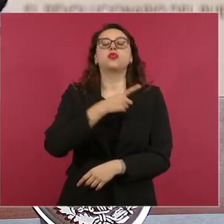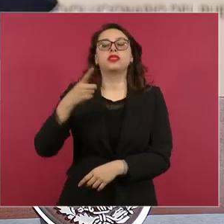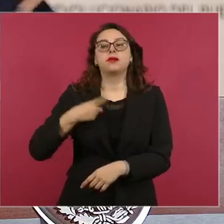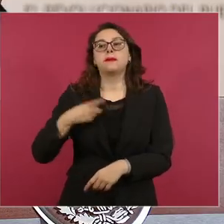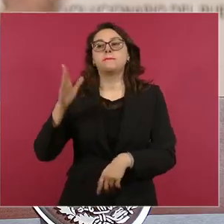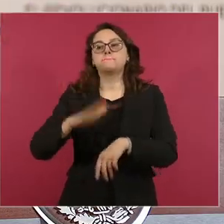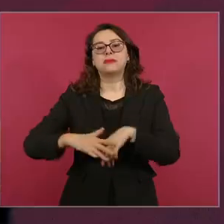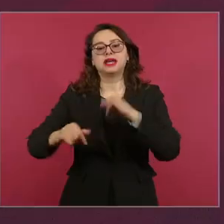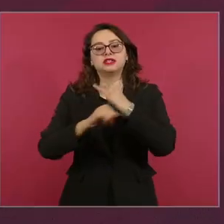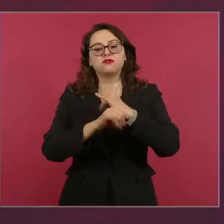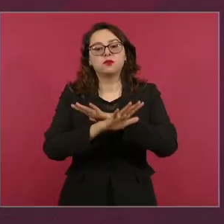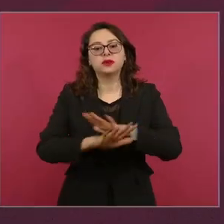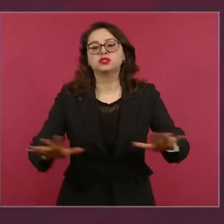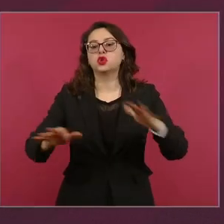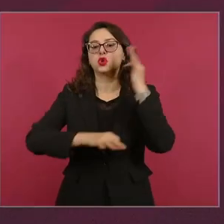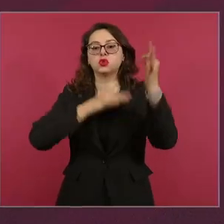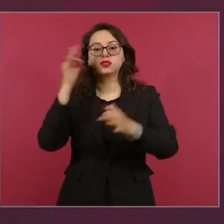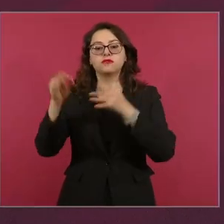información,